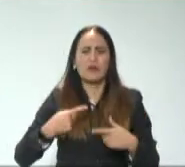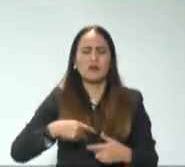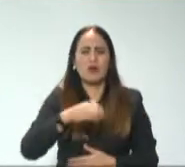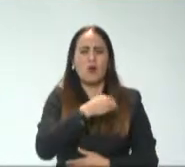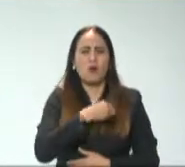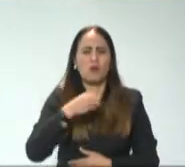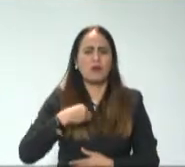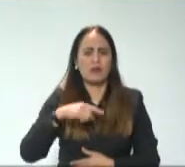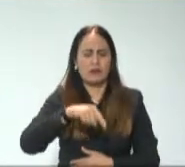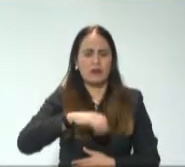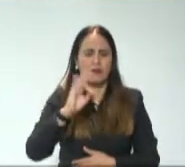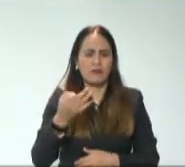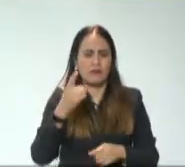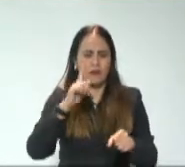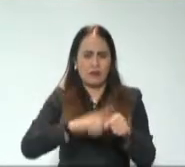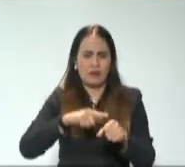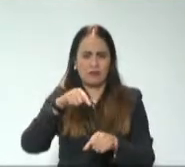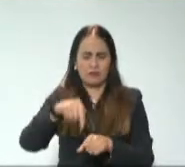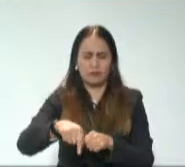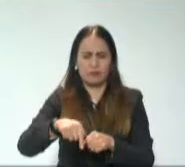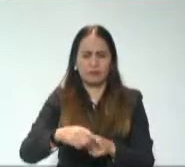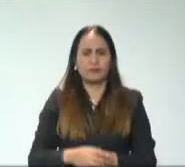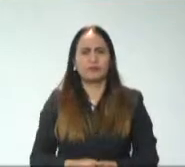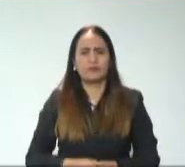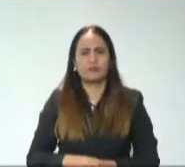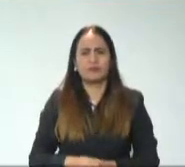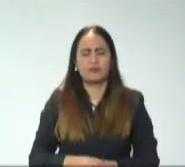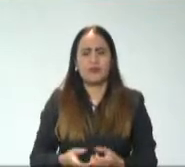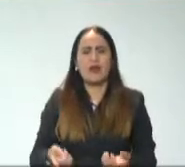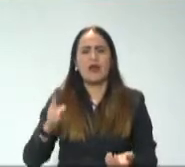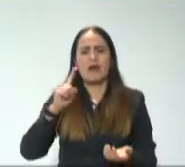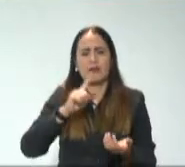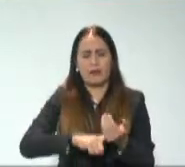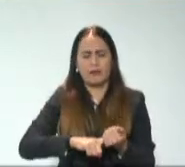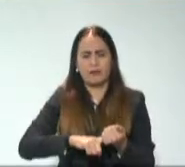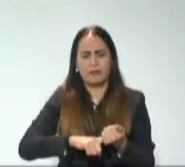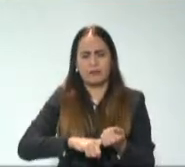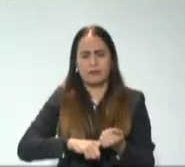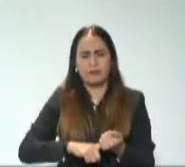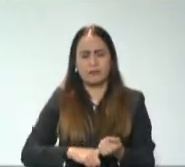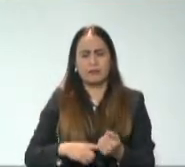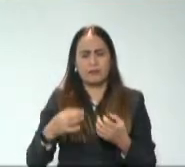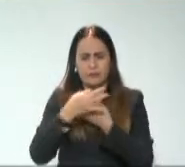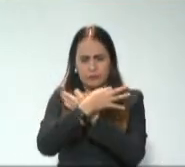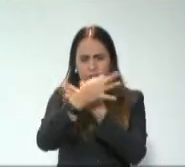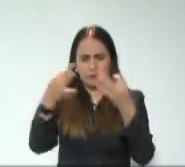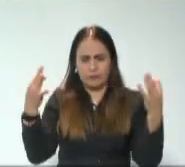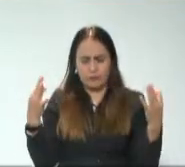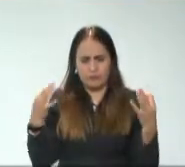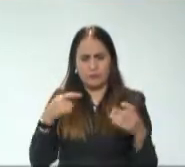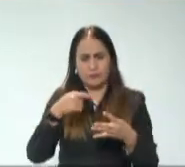ámbito Federal que en relación con el contenido de act pública